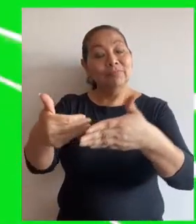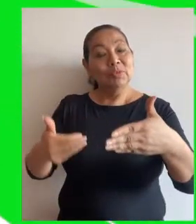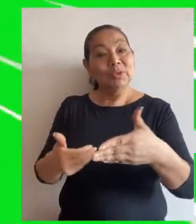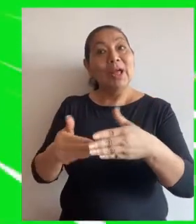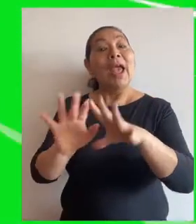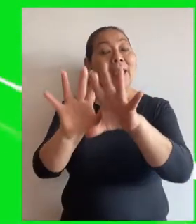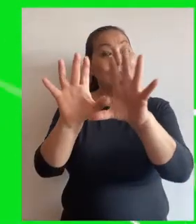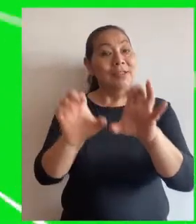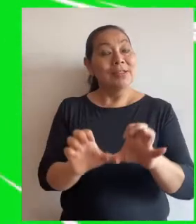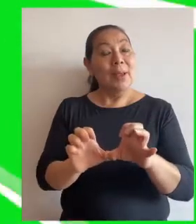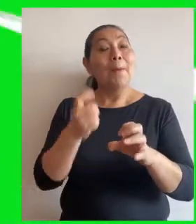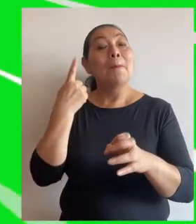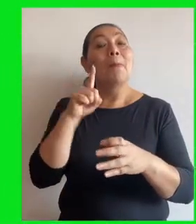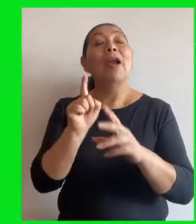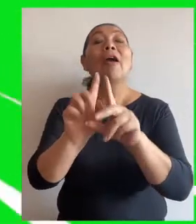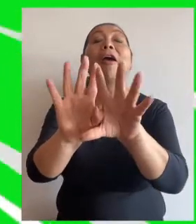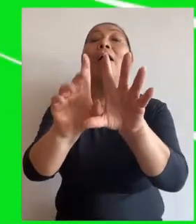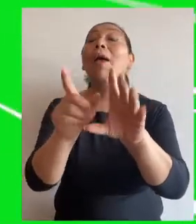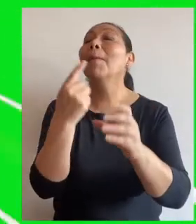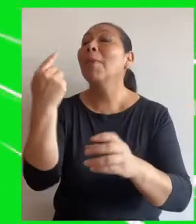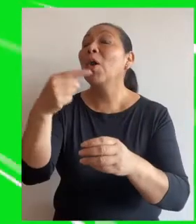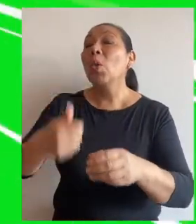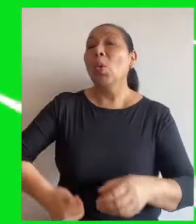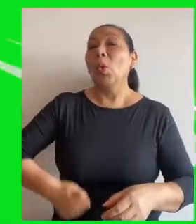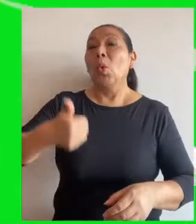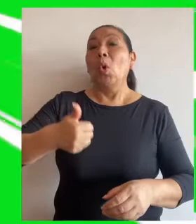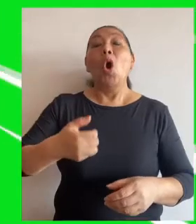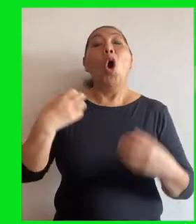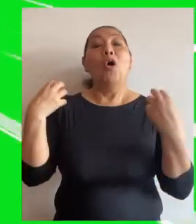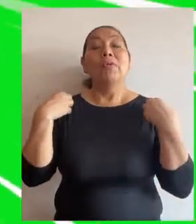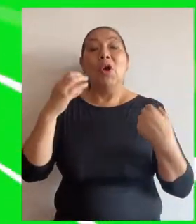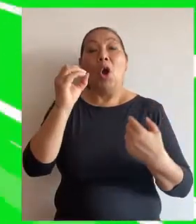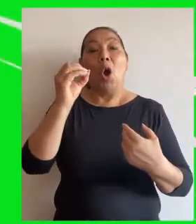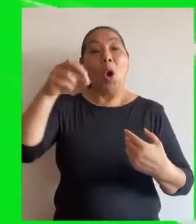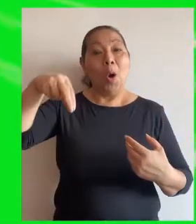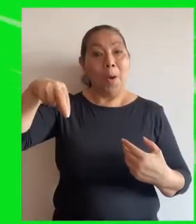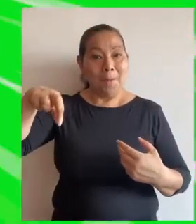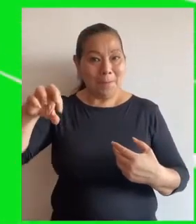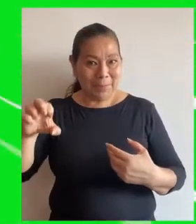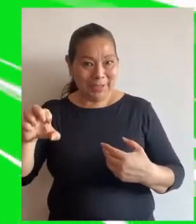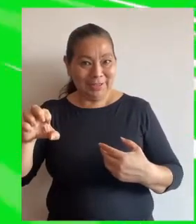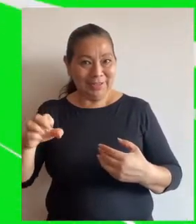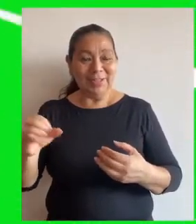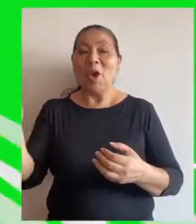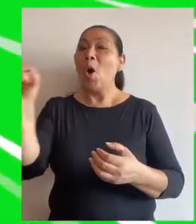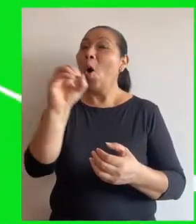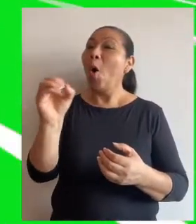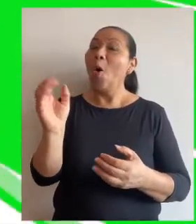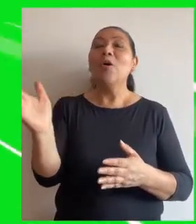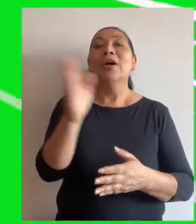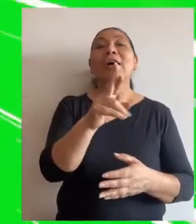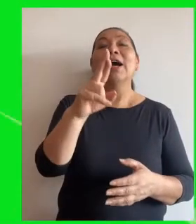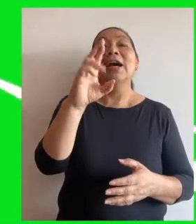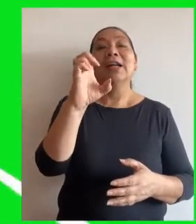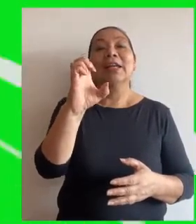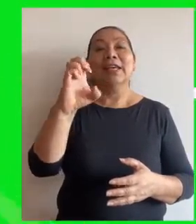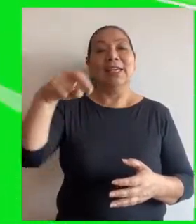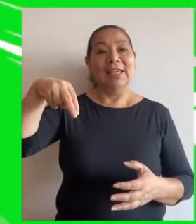previo concurso público de méritos y evaluación al jefe de la Oficina Nacional de Procesos Electorales,